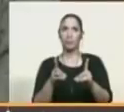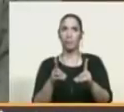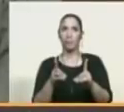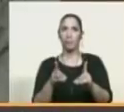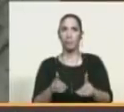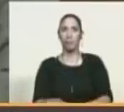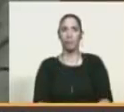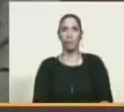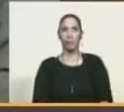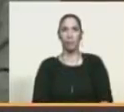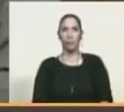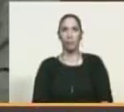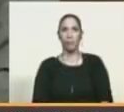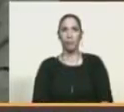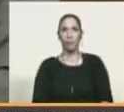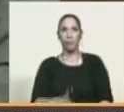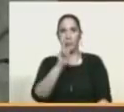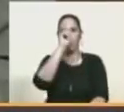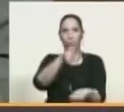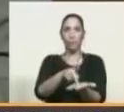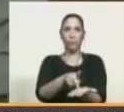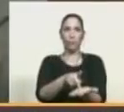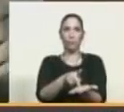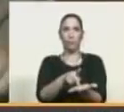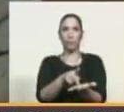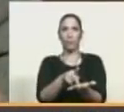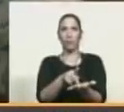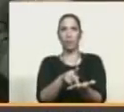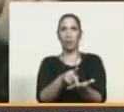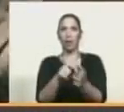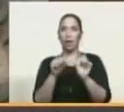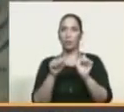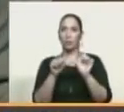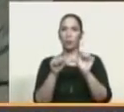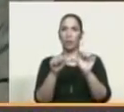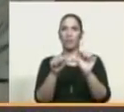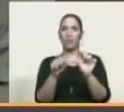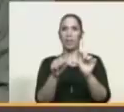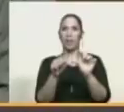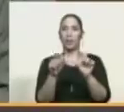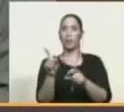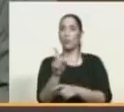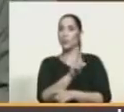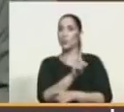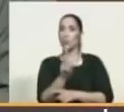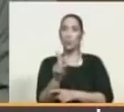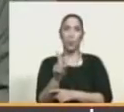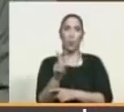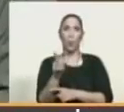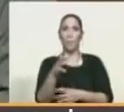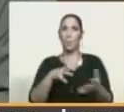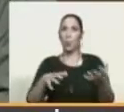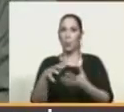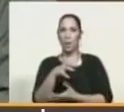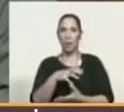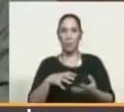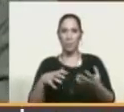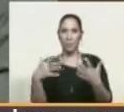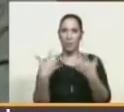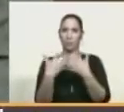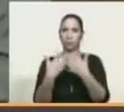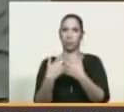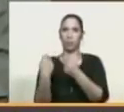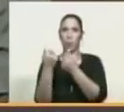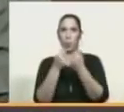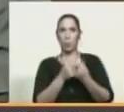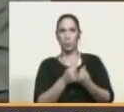esta decisión va a llegar a los que todavía no le ha afectado esa decisión, esa guerra económica. Le va